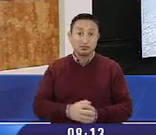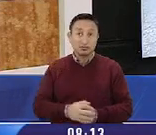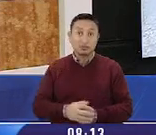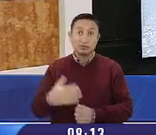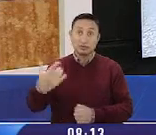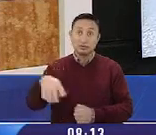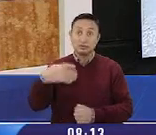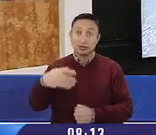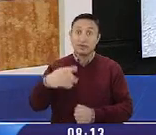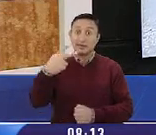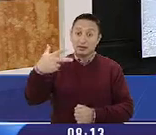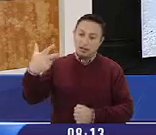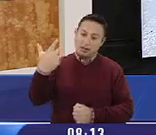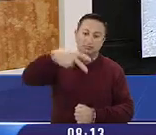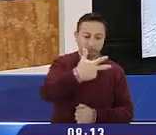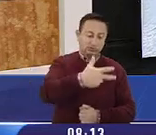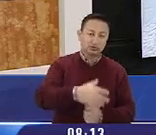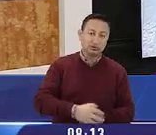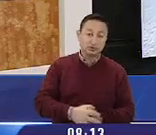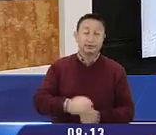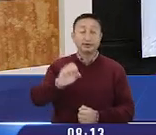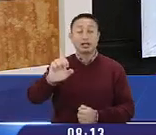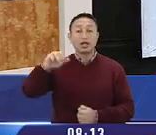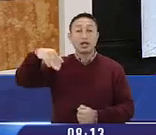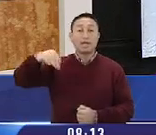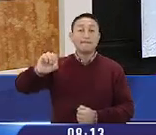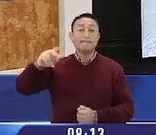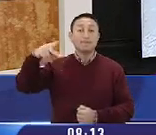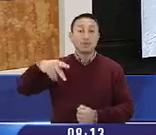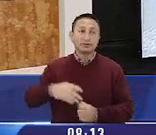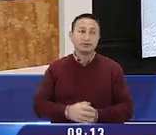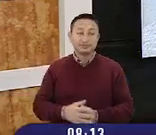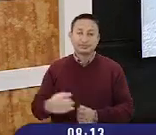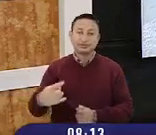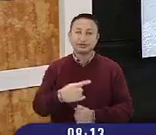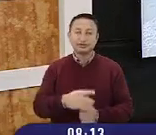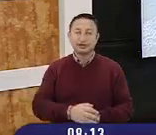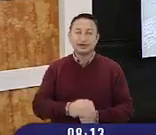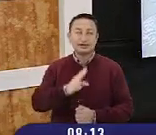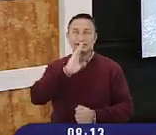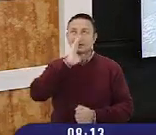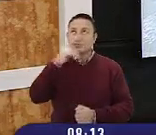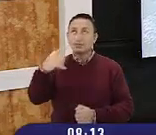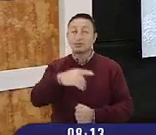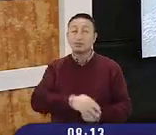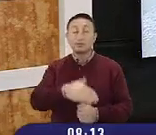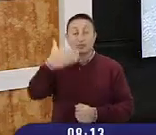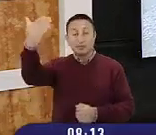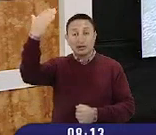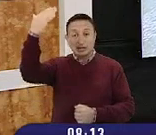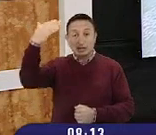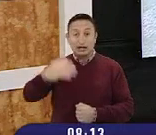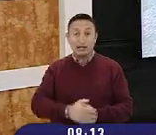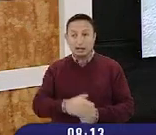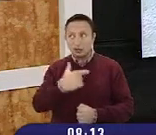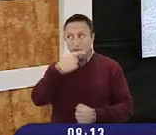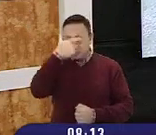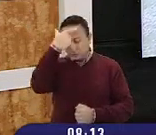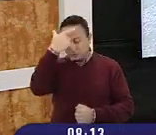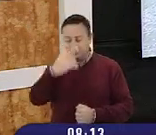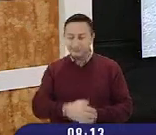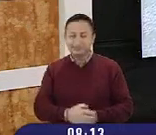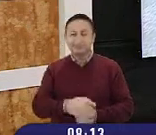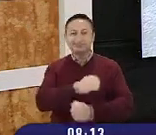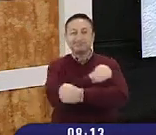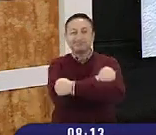pero complicadito. Empresa Obras Públicas. Siempre hacen quedar mal al alcalde, por eso la gente le hizo horrores. Abrazo, mi